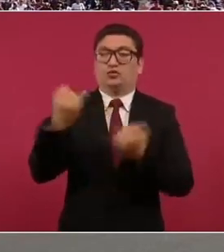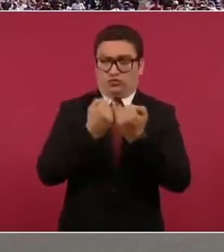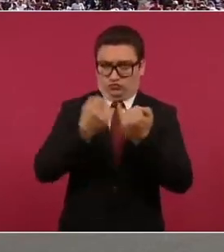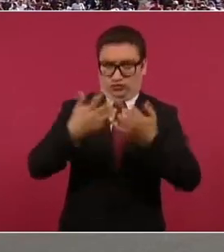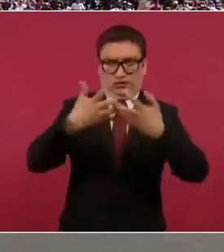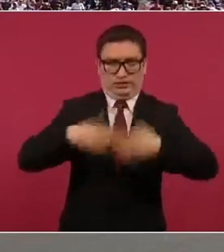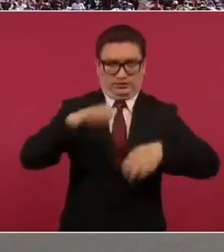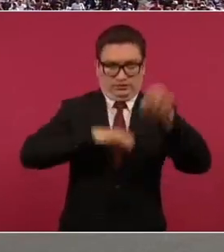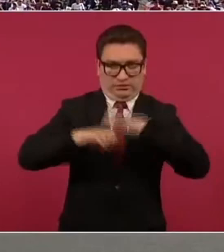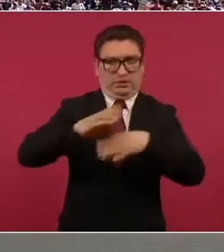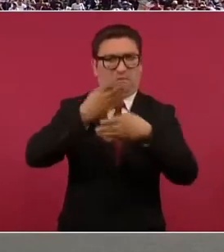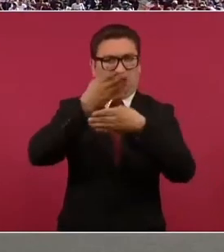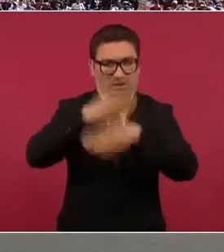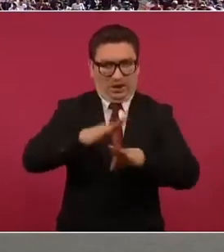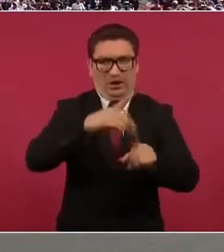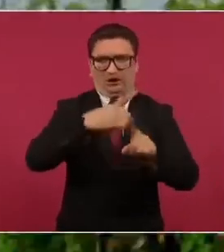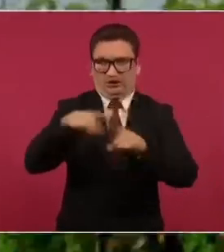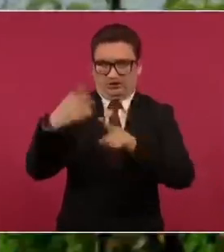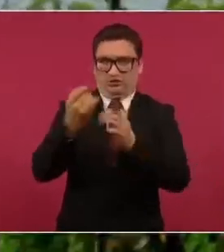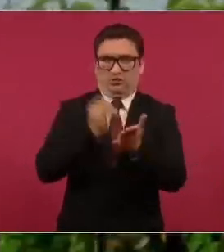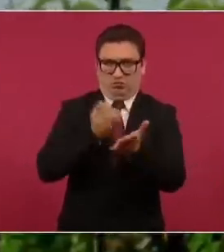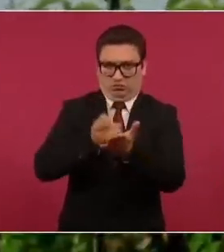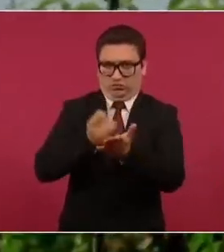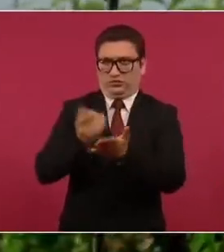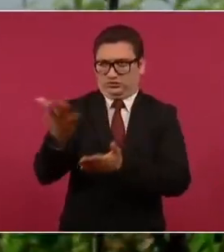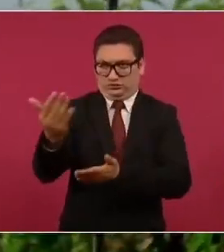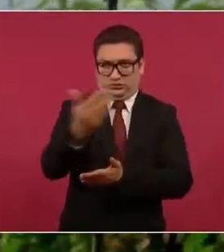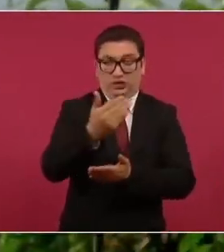empresas y bancos que nunca pagaban.